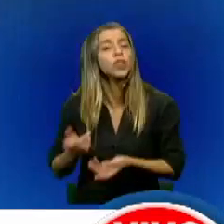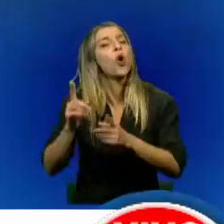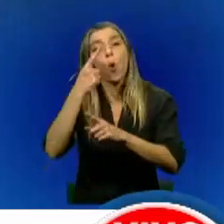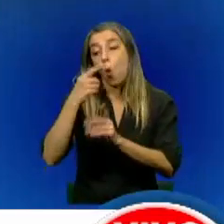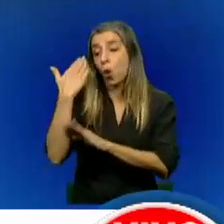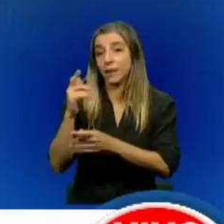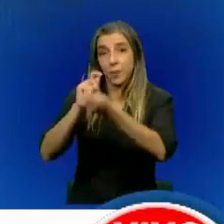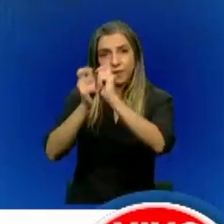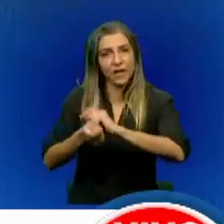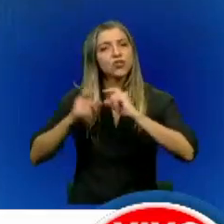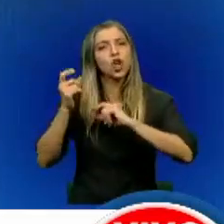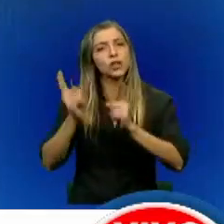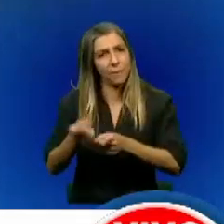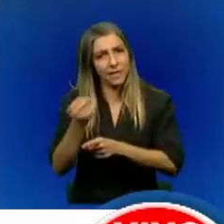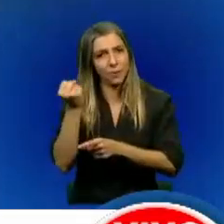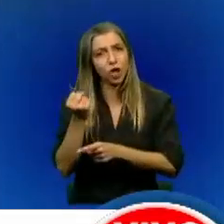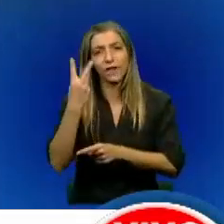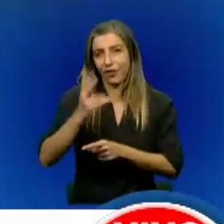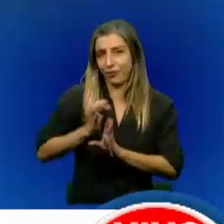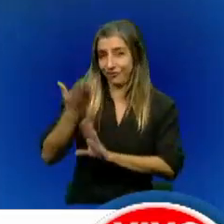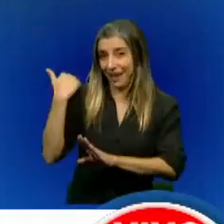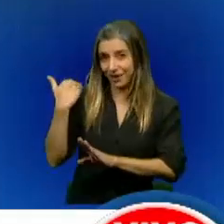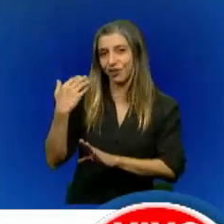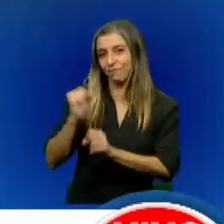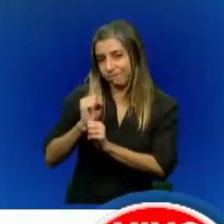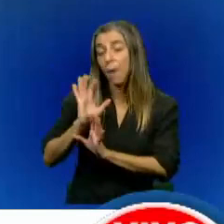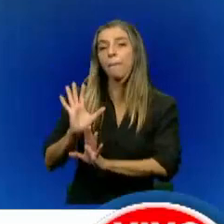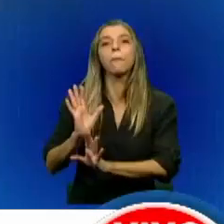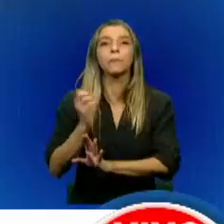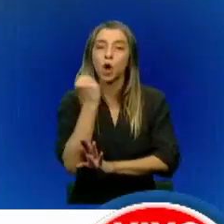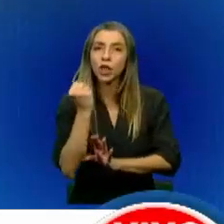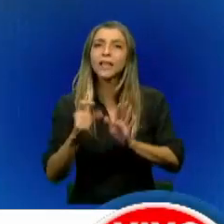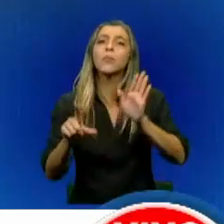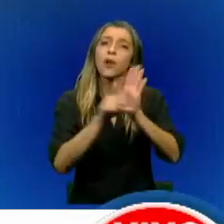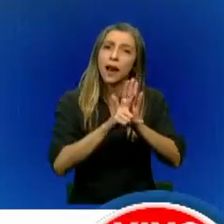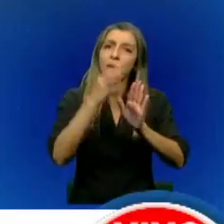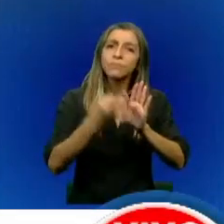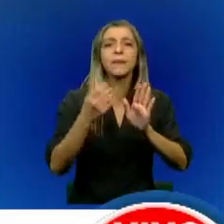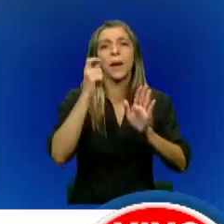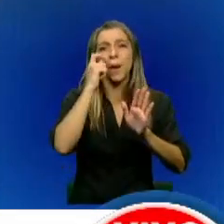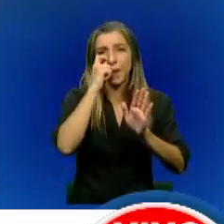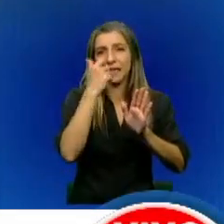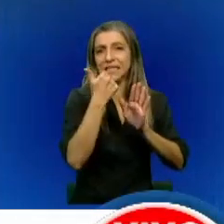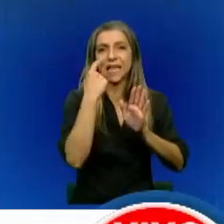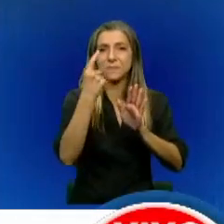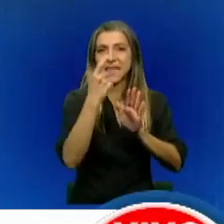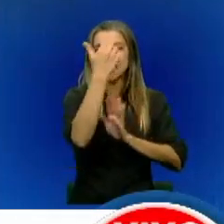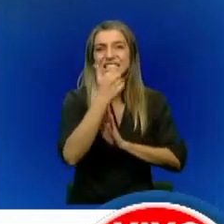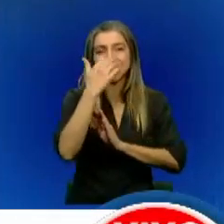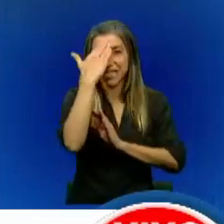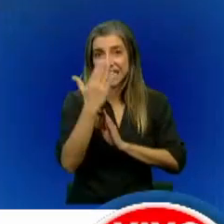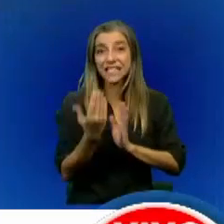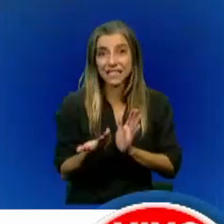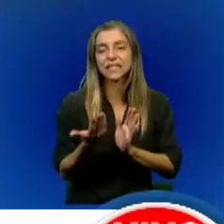última modificación de hace 2 años, pero la 26.615, que fueron todas leyes en pos